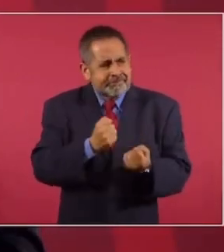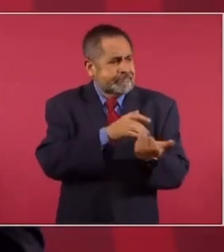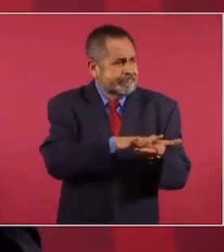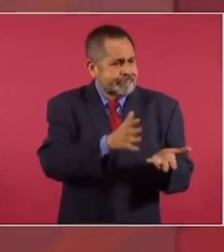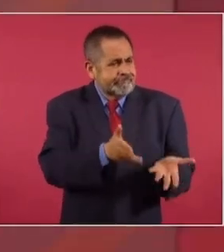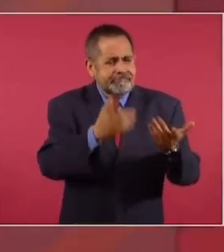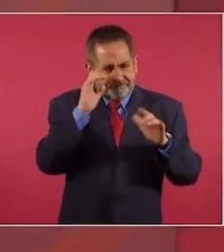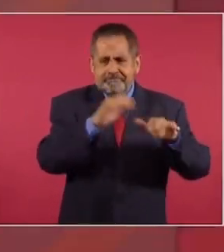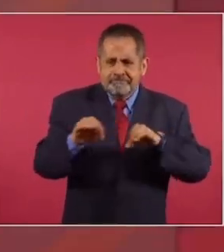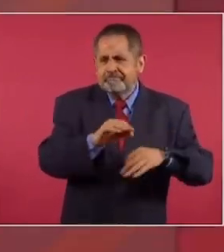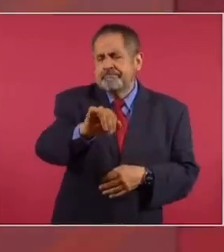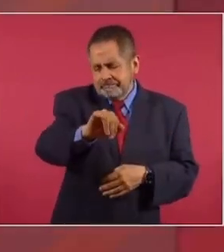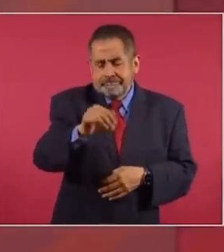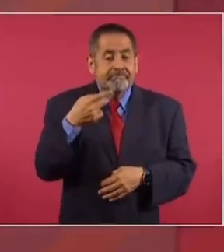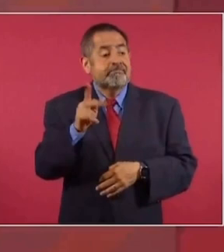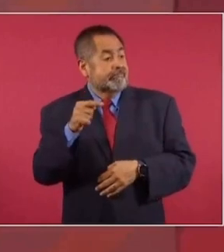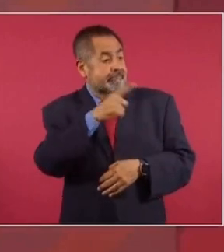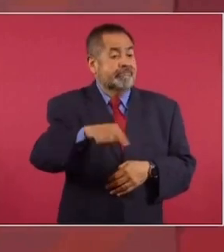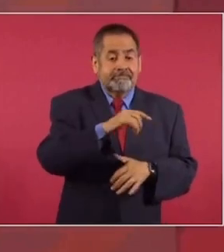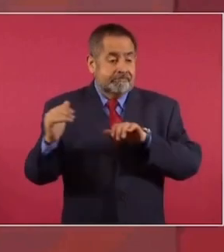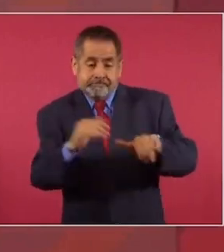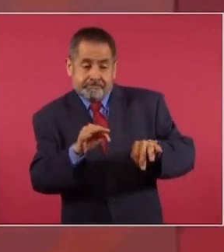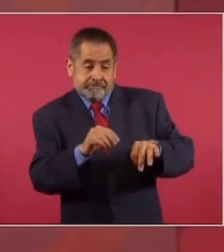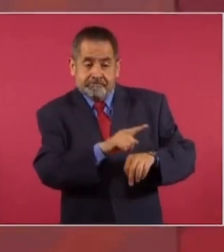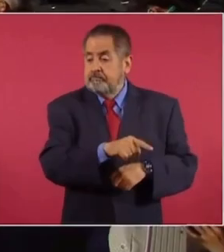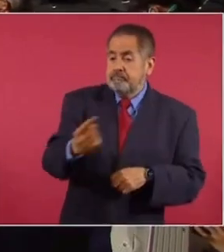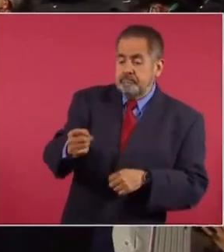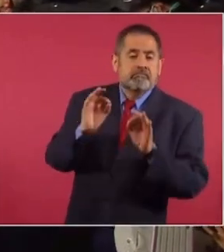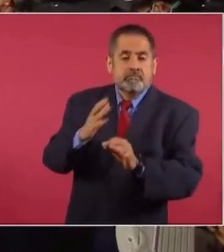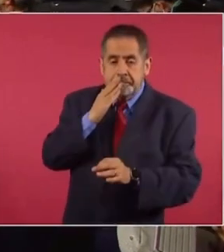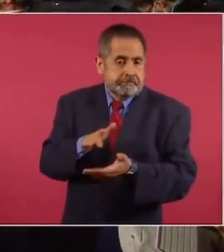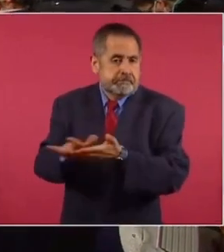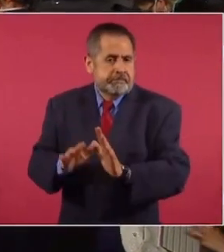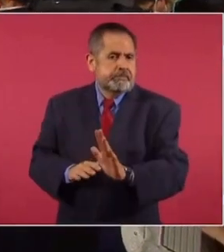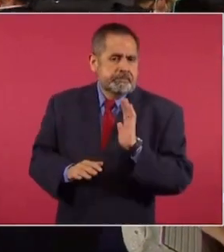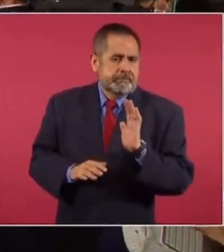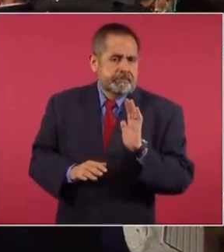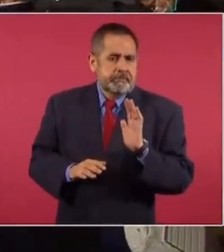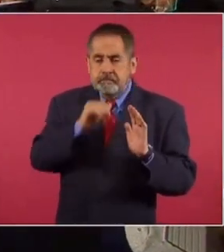para mantener los empleos, ¿sí? Siempre y cuando no haya otras